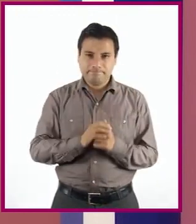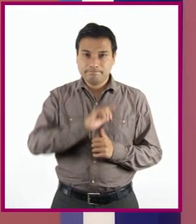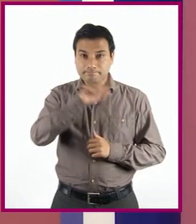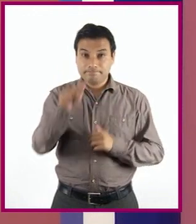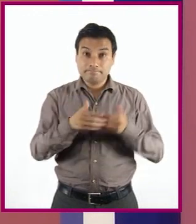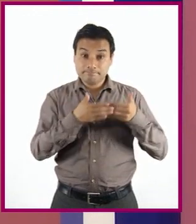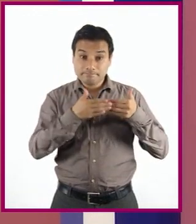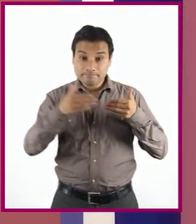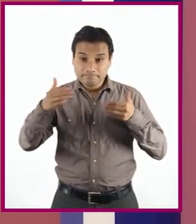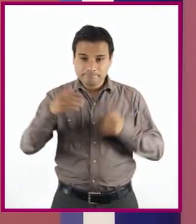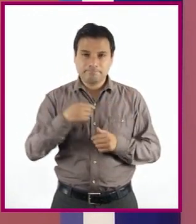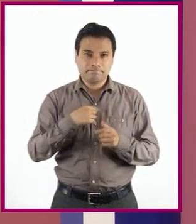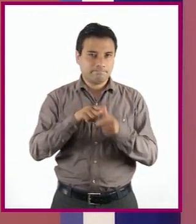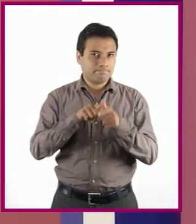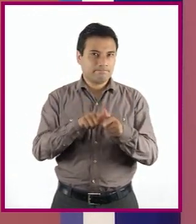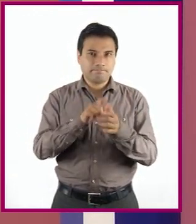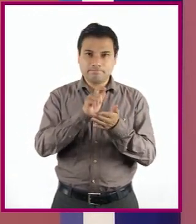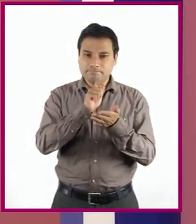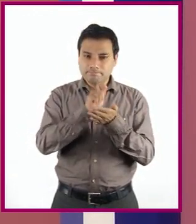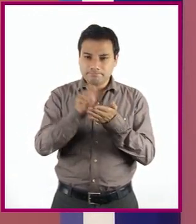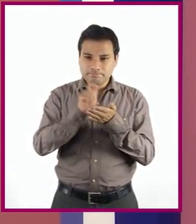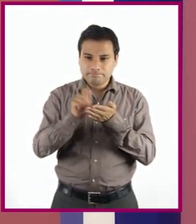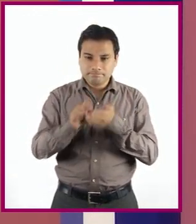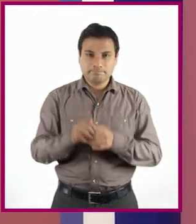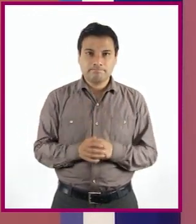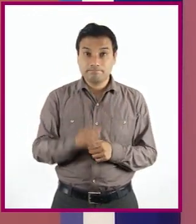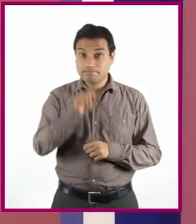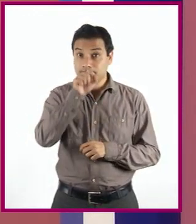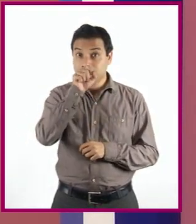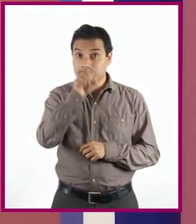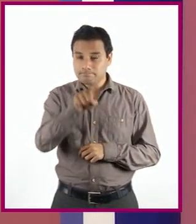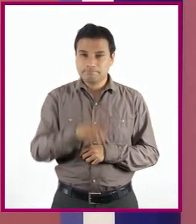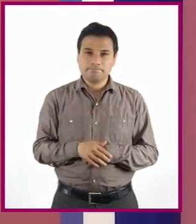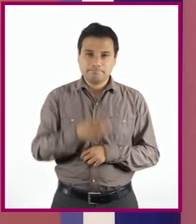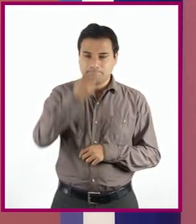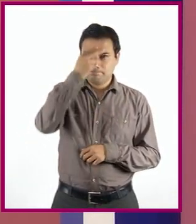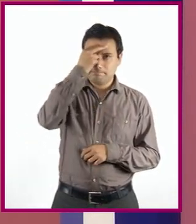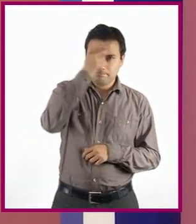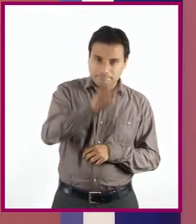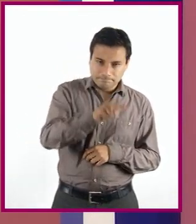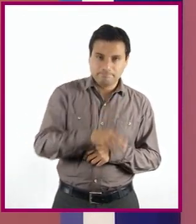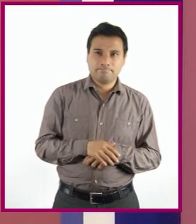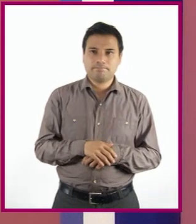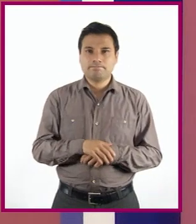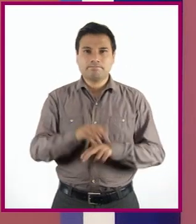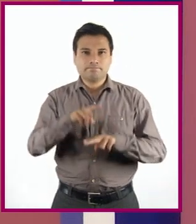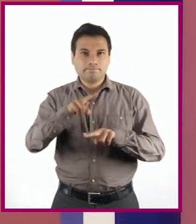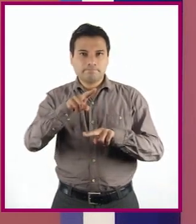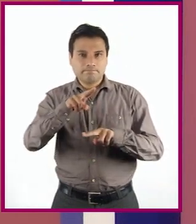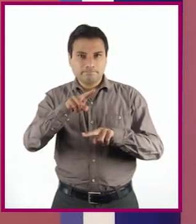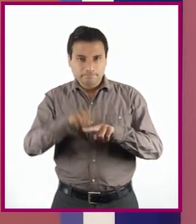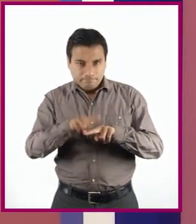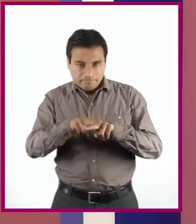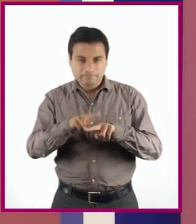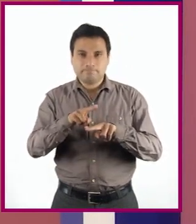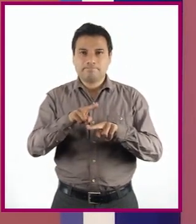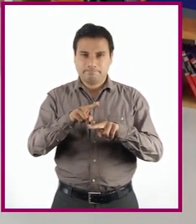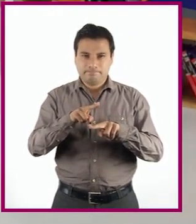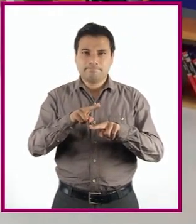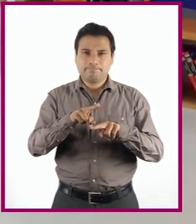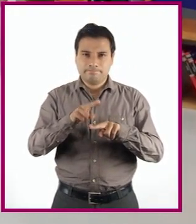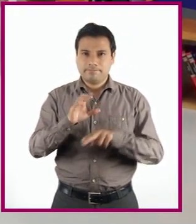pasé escribiendo y alternando el paisaje entre México, La Habana y Cartagena de